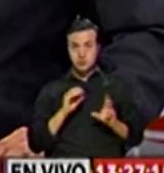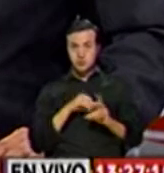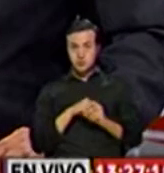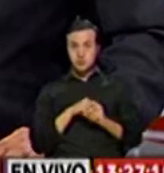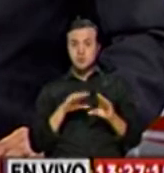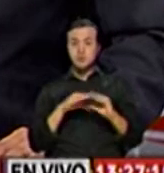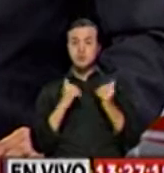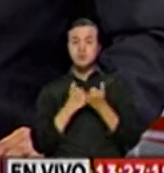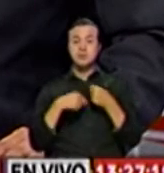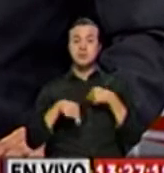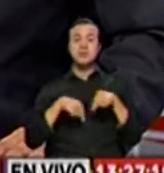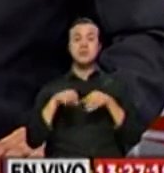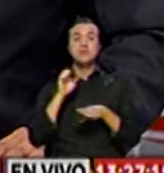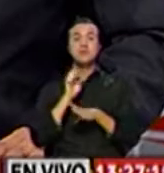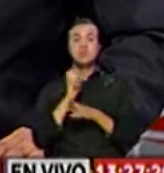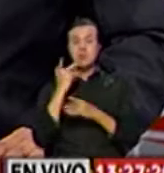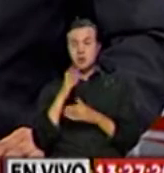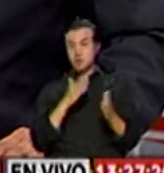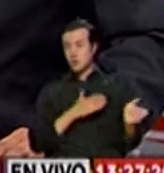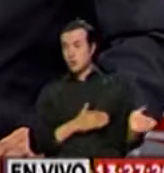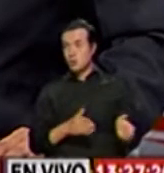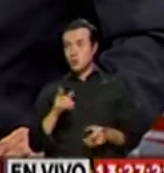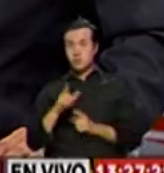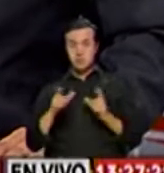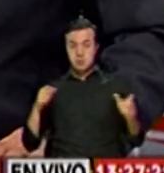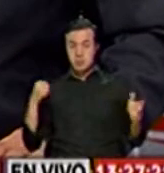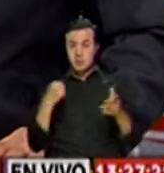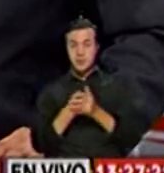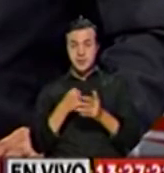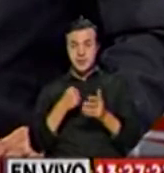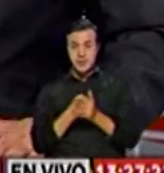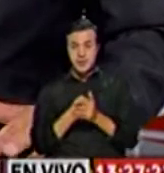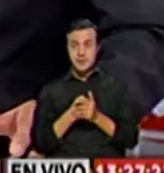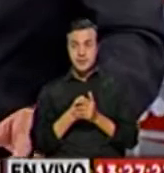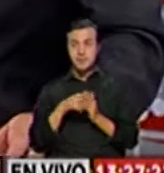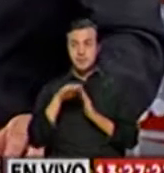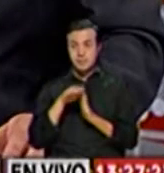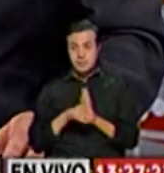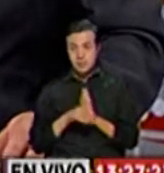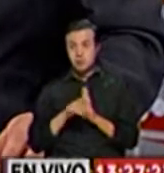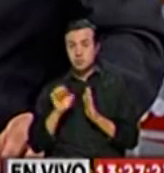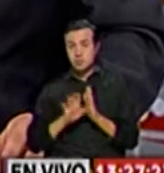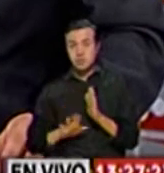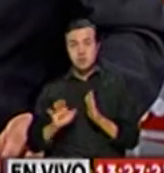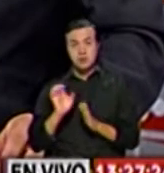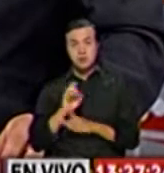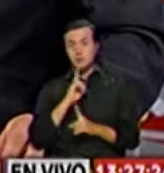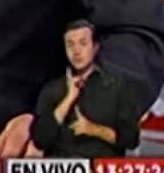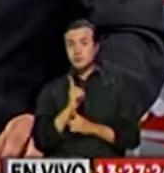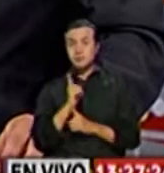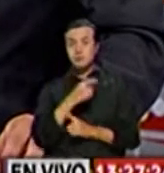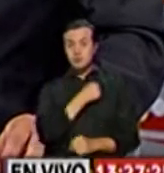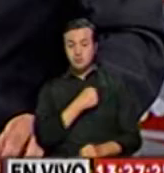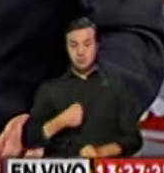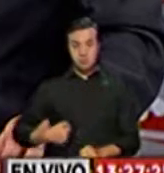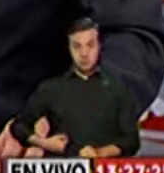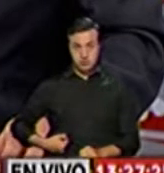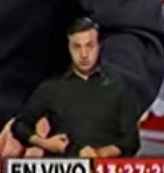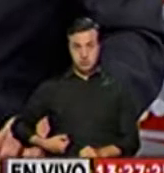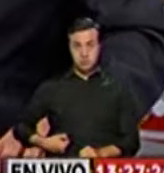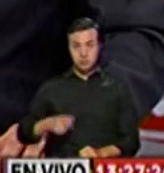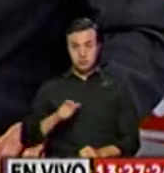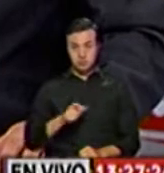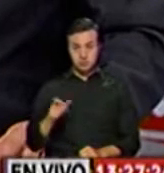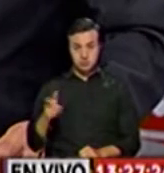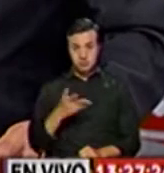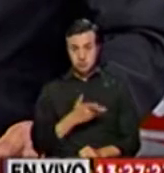la Comisión de Tránsito del Ecuador logró bajar el índice de accidentes de tránsito en las carreteras del Ecuador. El uso del cinturón de seguridad en los